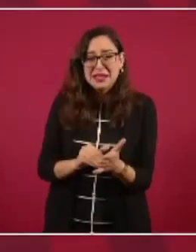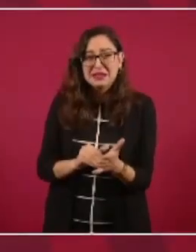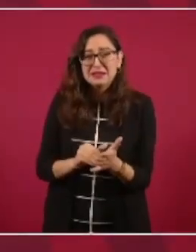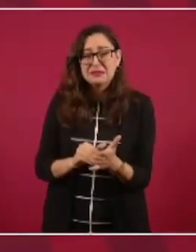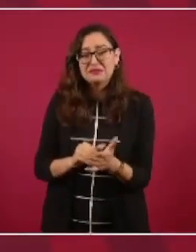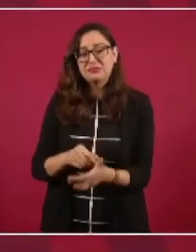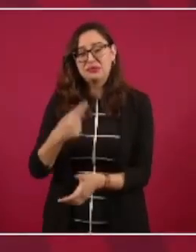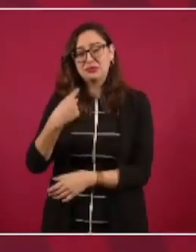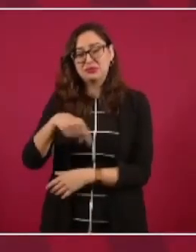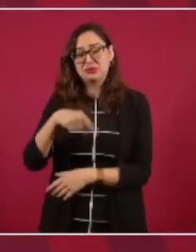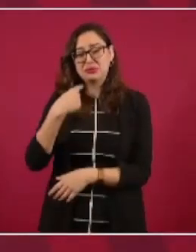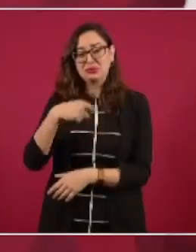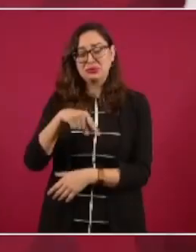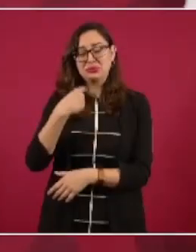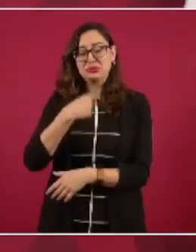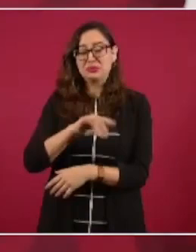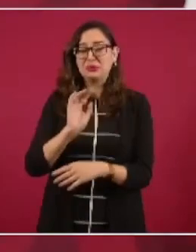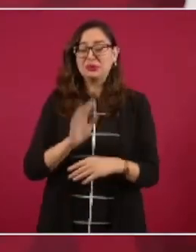no